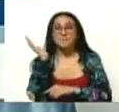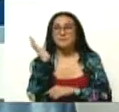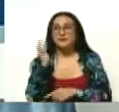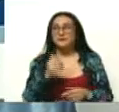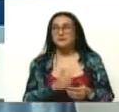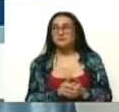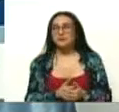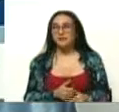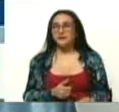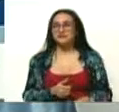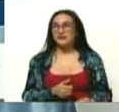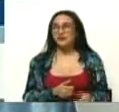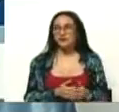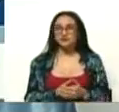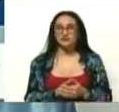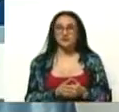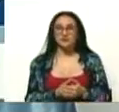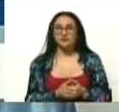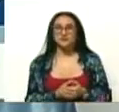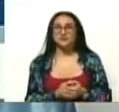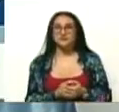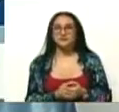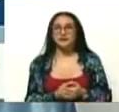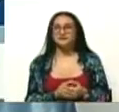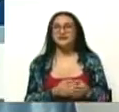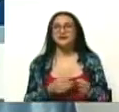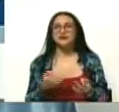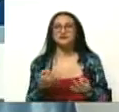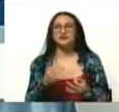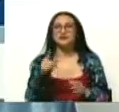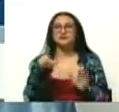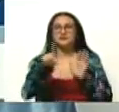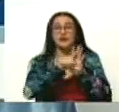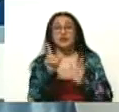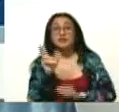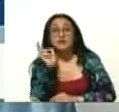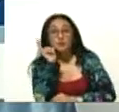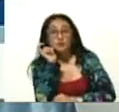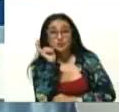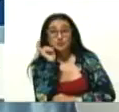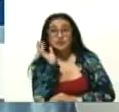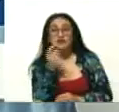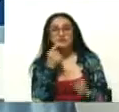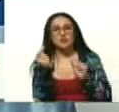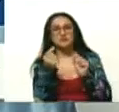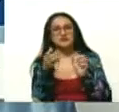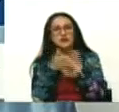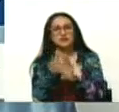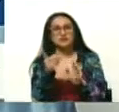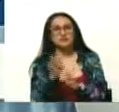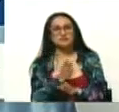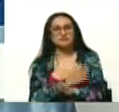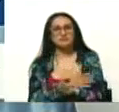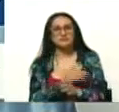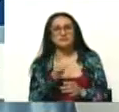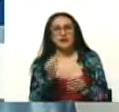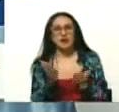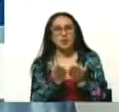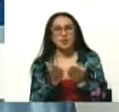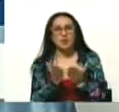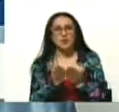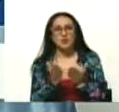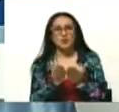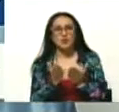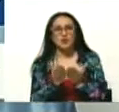Tu Familia, desde el mes de septiembre han sido realizadas 88 charlas y conversatorios preventivos en diversas escuelas